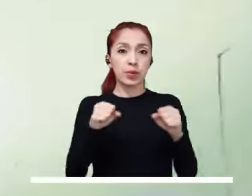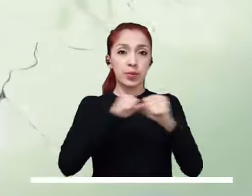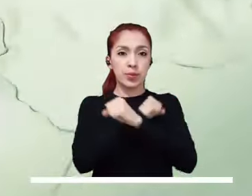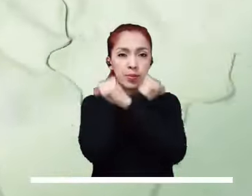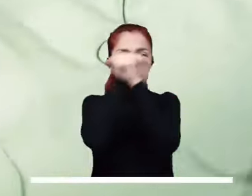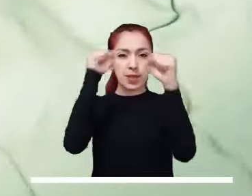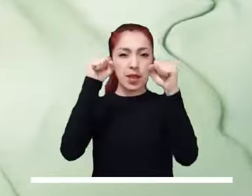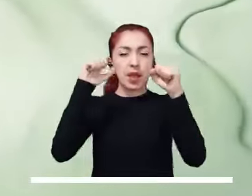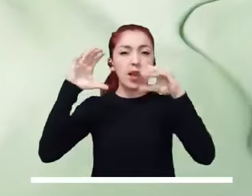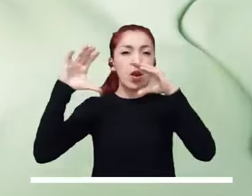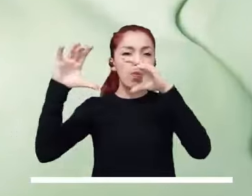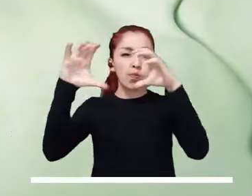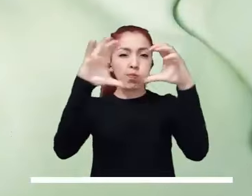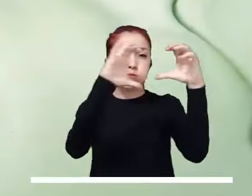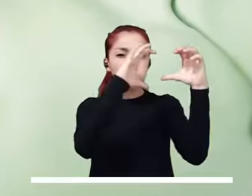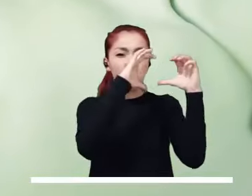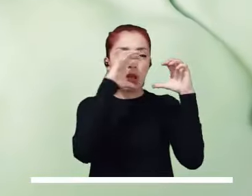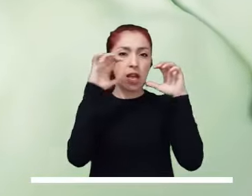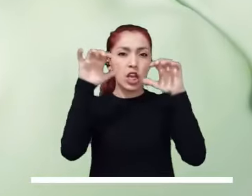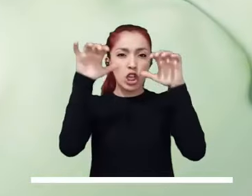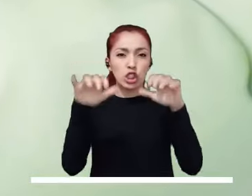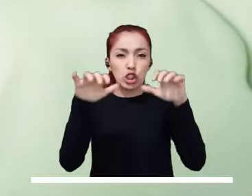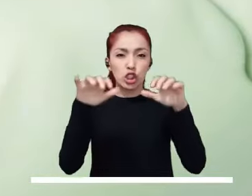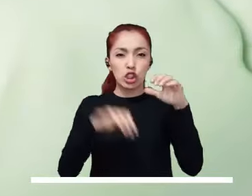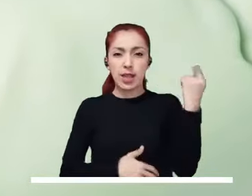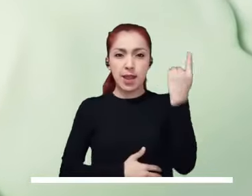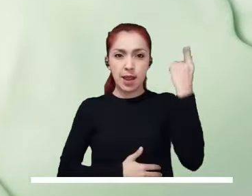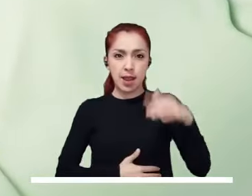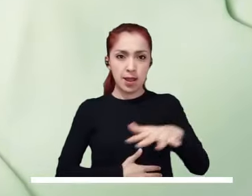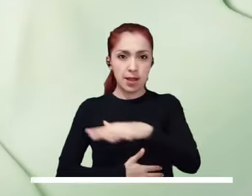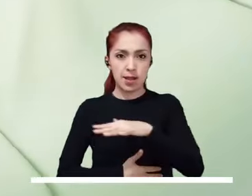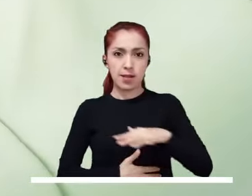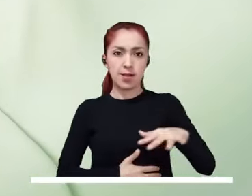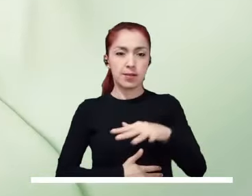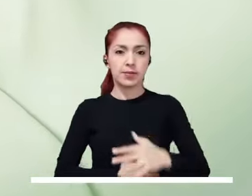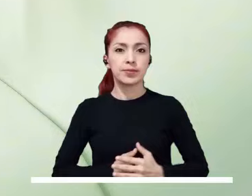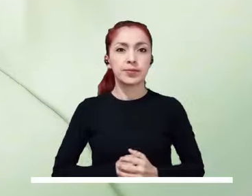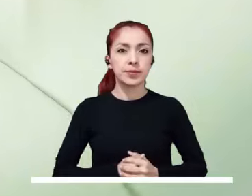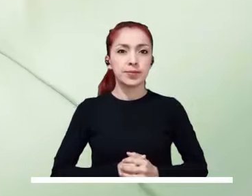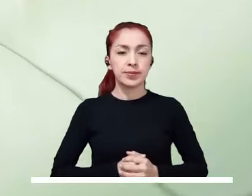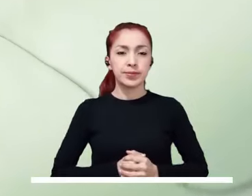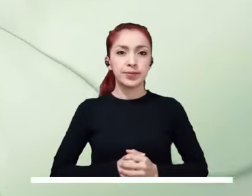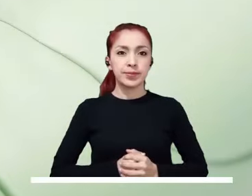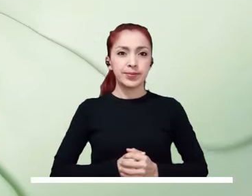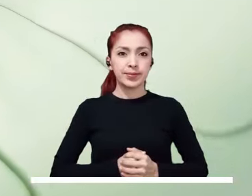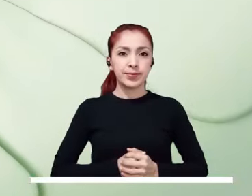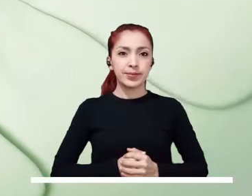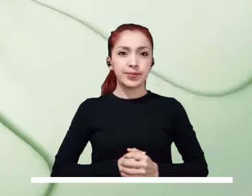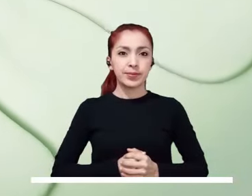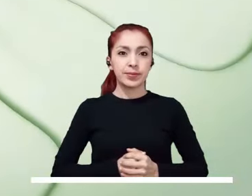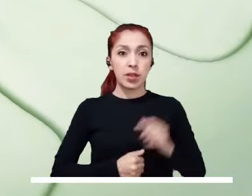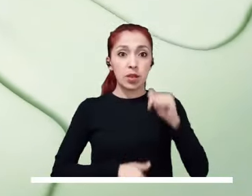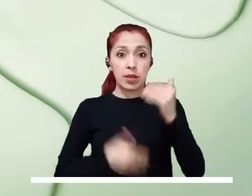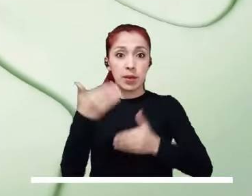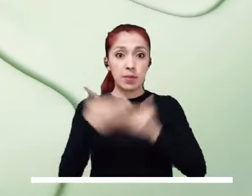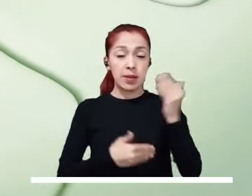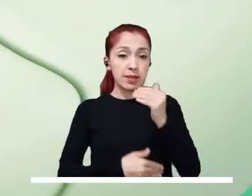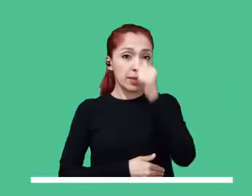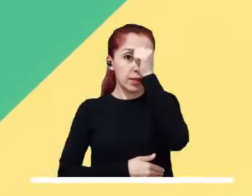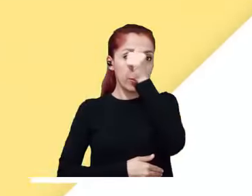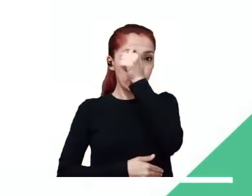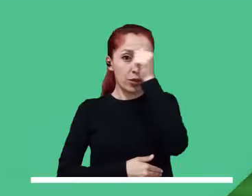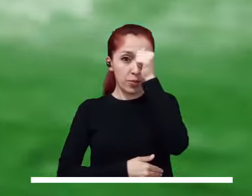En la ciudad de Bogotá se experimentará una mañana encapotada y con lloviznas generalizadas.